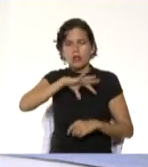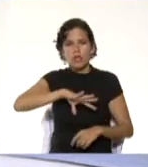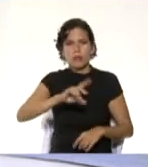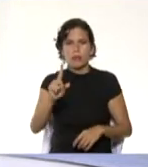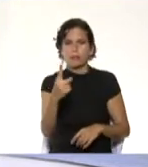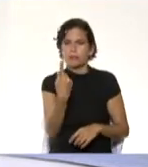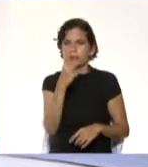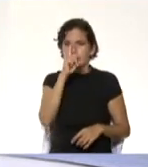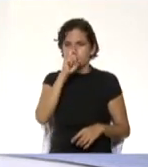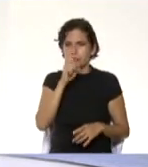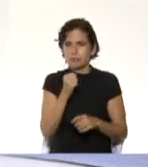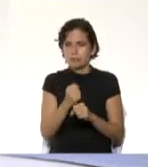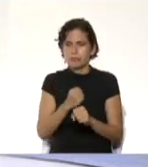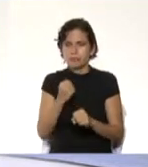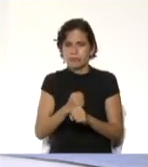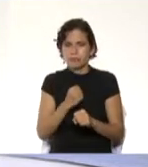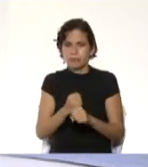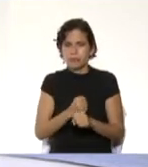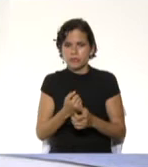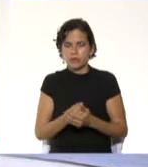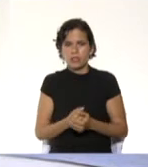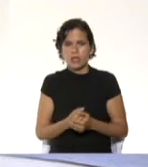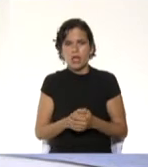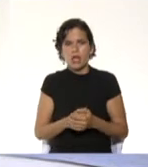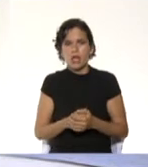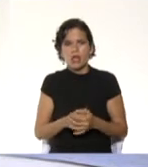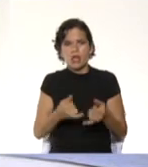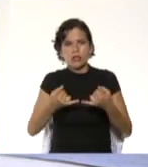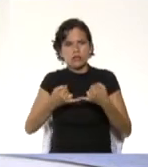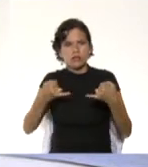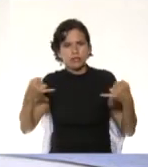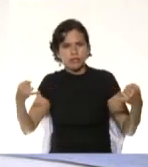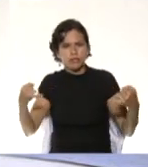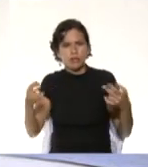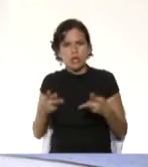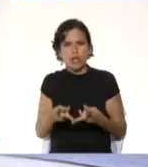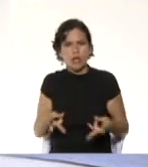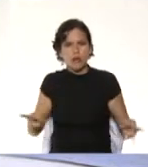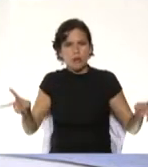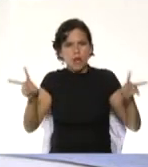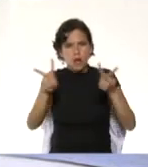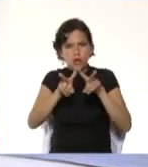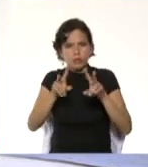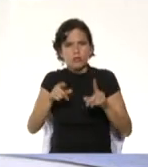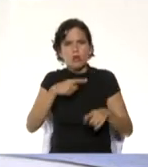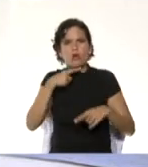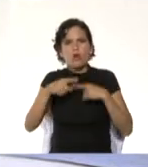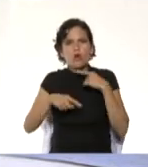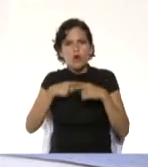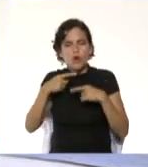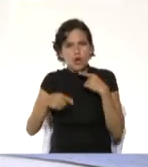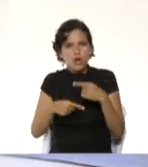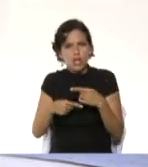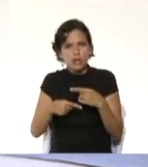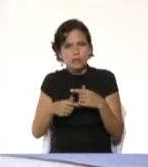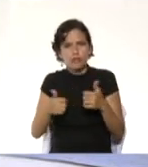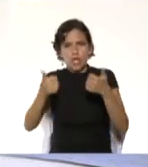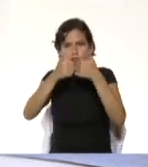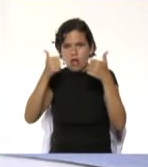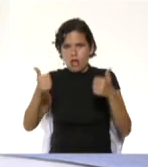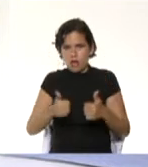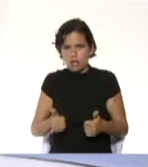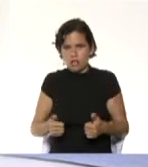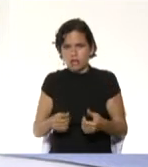para primer año vamos a estar trabajando lo que es la línea, el valor, los colores en las artes plásticas,